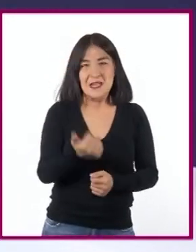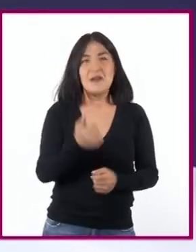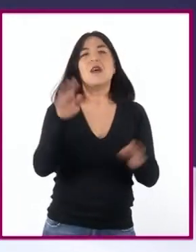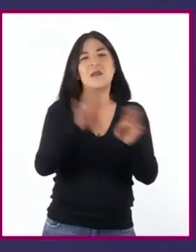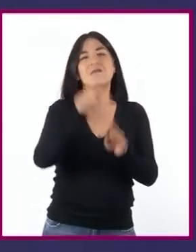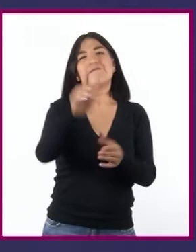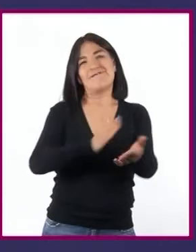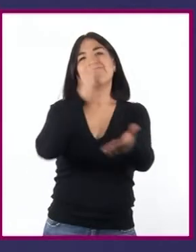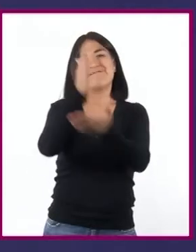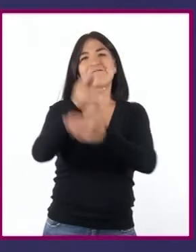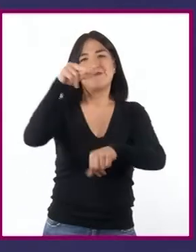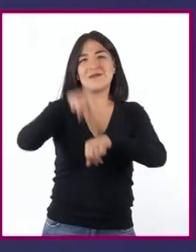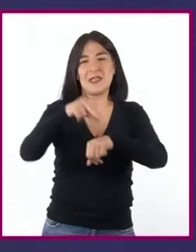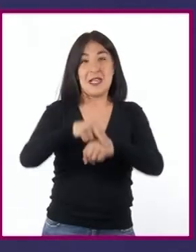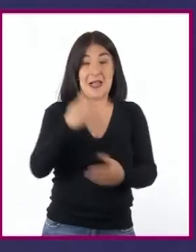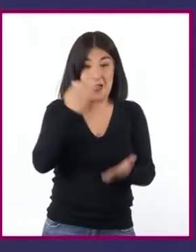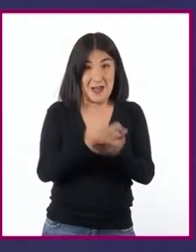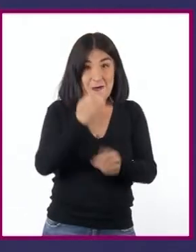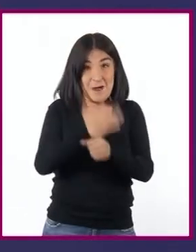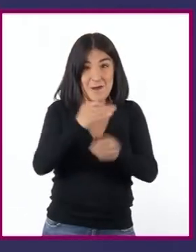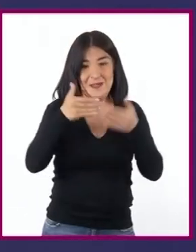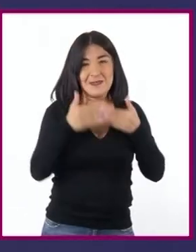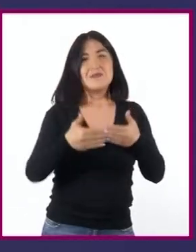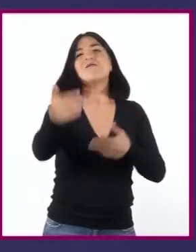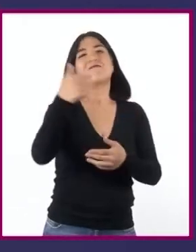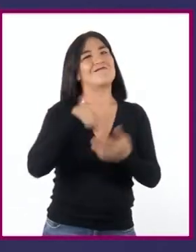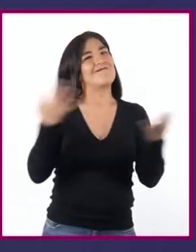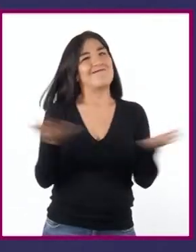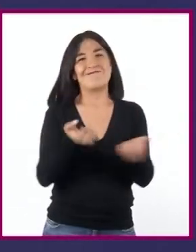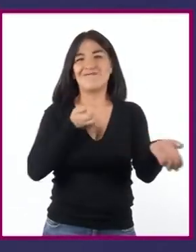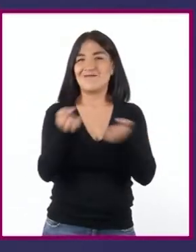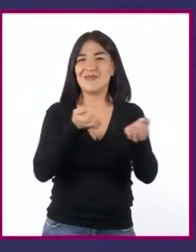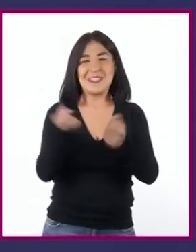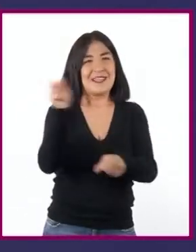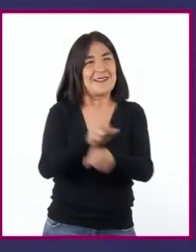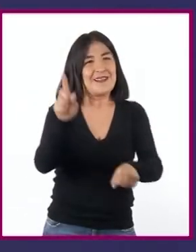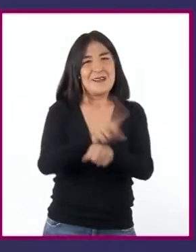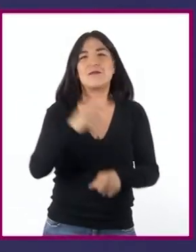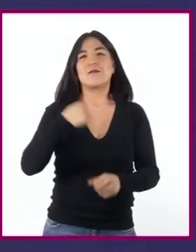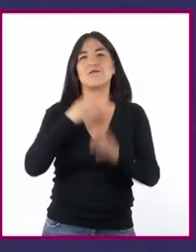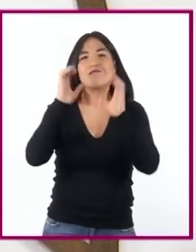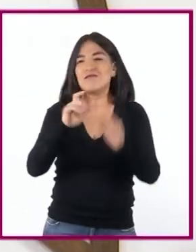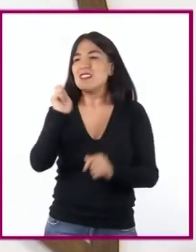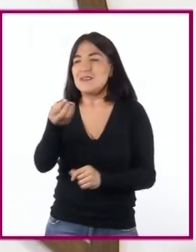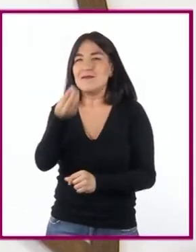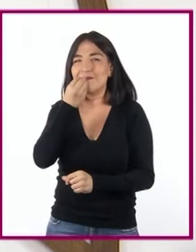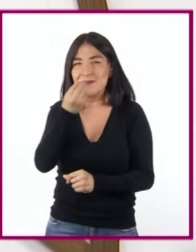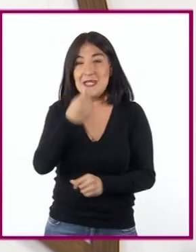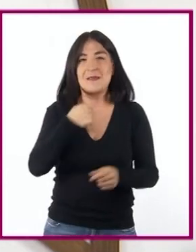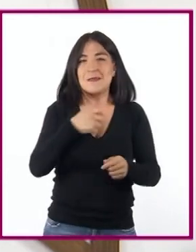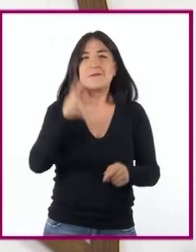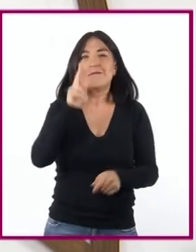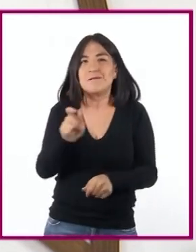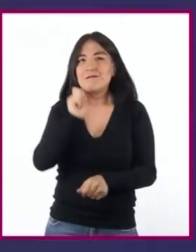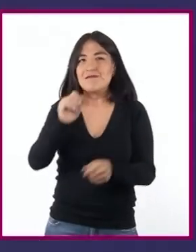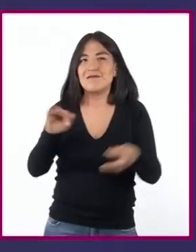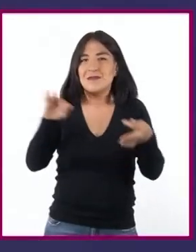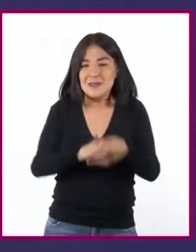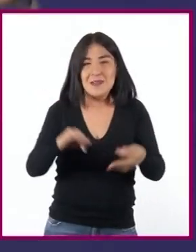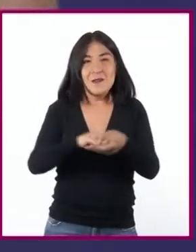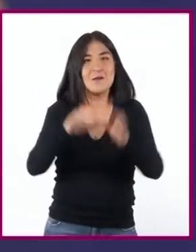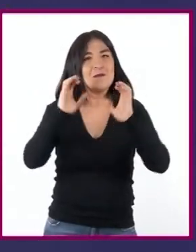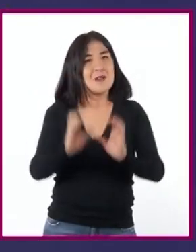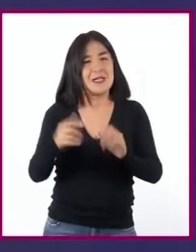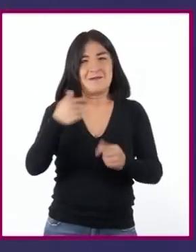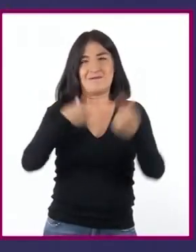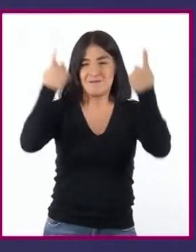acudir al médico. De ahora en adelante voy a hacer ejercicio todos los días y voy a cuidar lo que como. Estaré al pendiente de cualquier síntoma